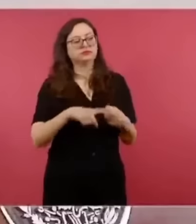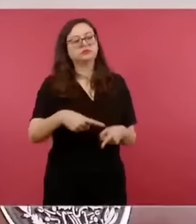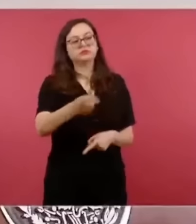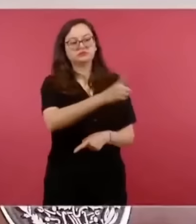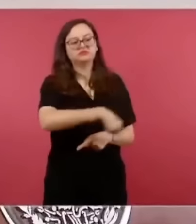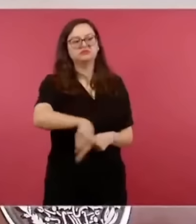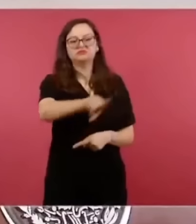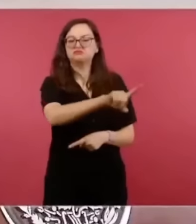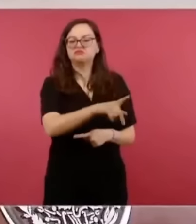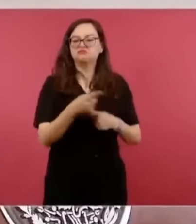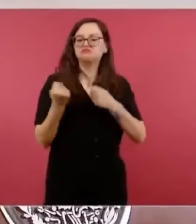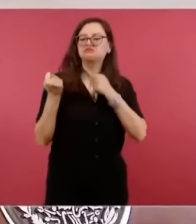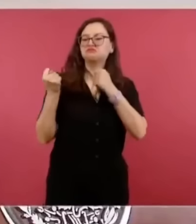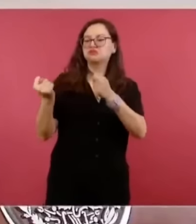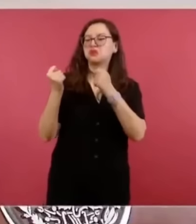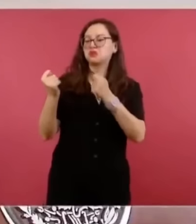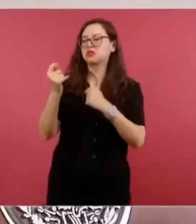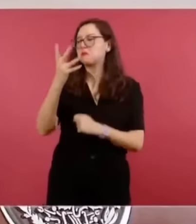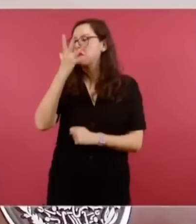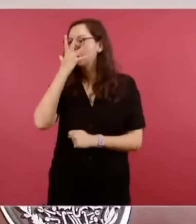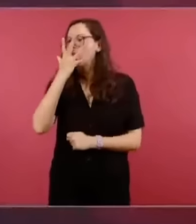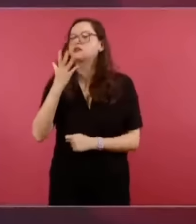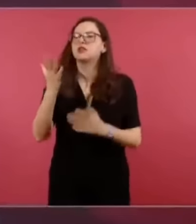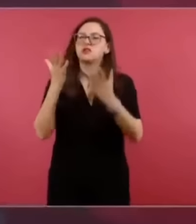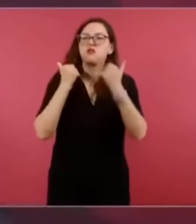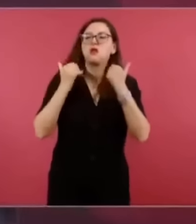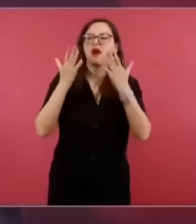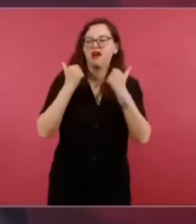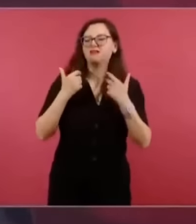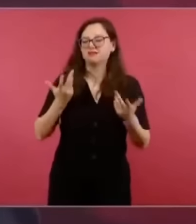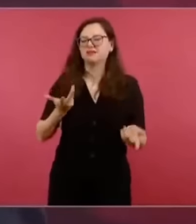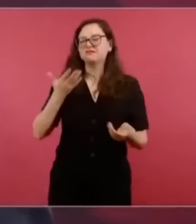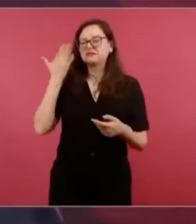o